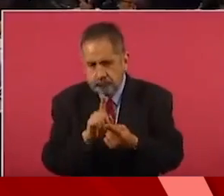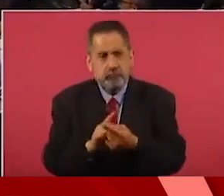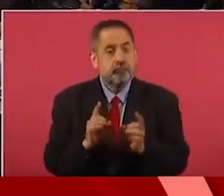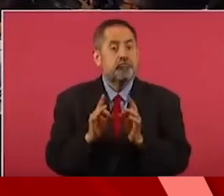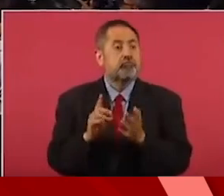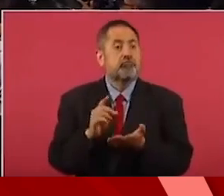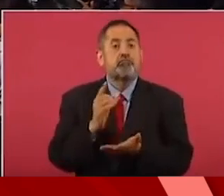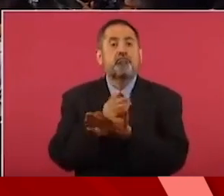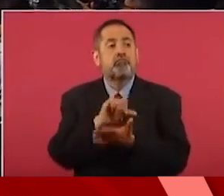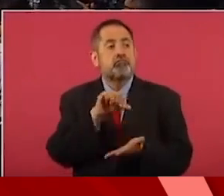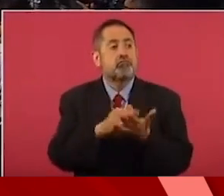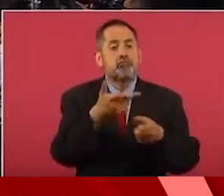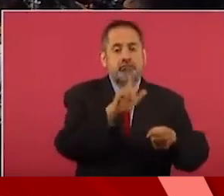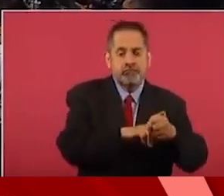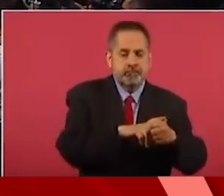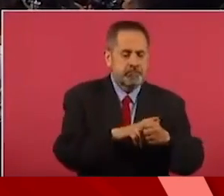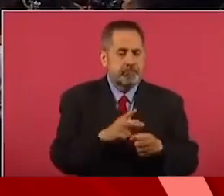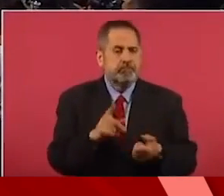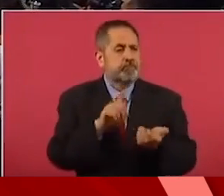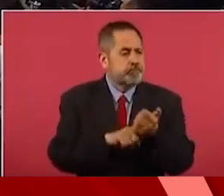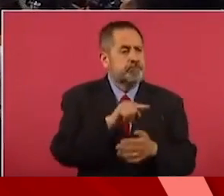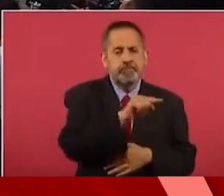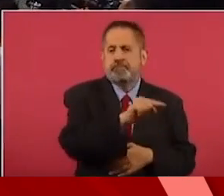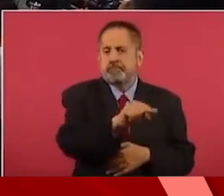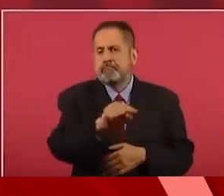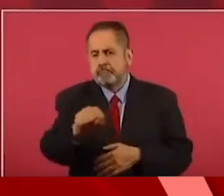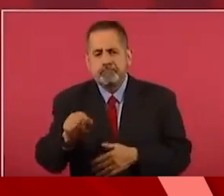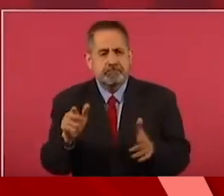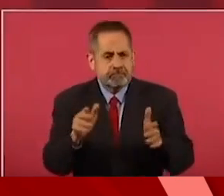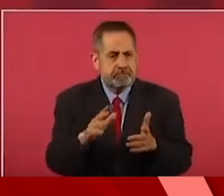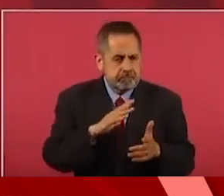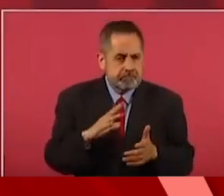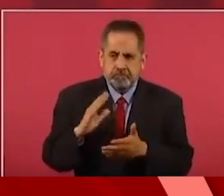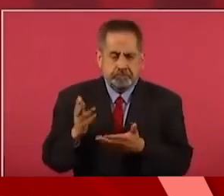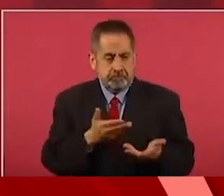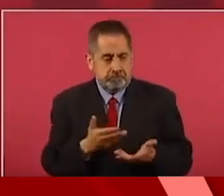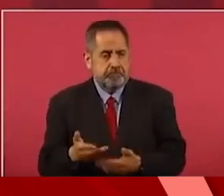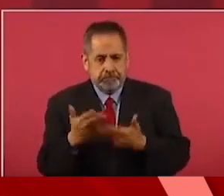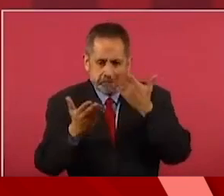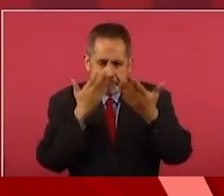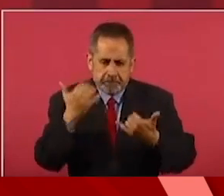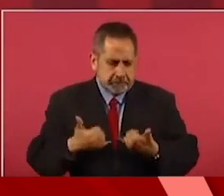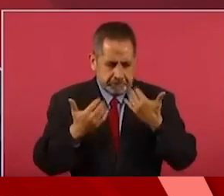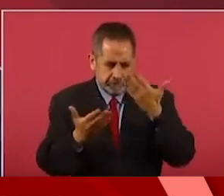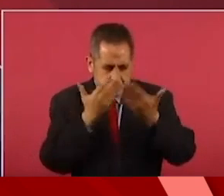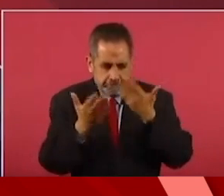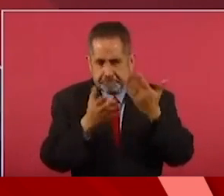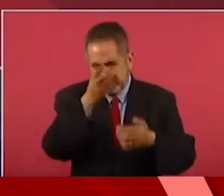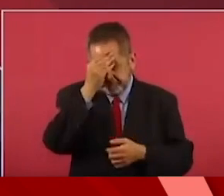centros de salud, sino son también hospitales que tienen esa posibilidad de recibirlos. Esto es, por lo tanto,